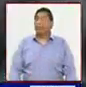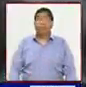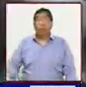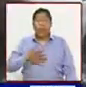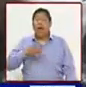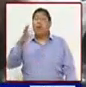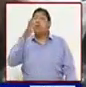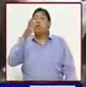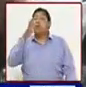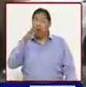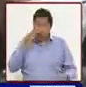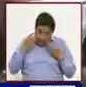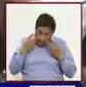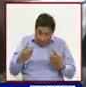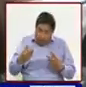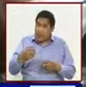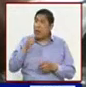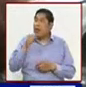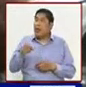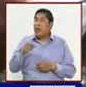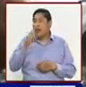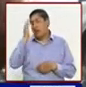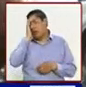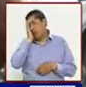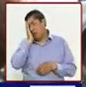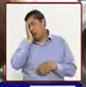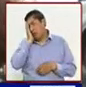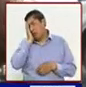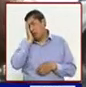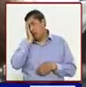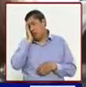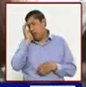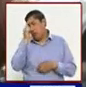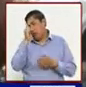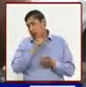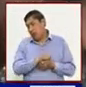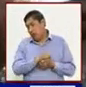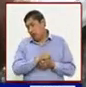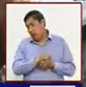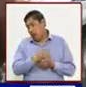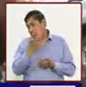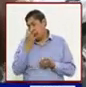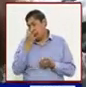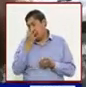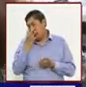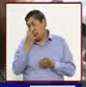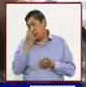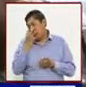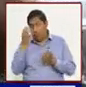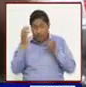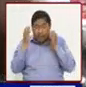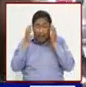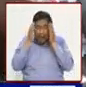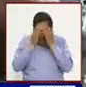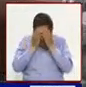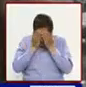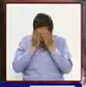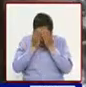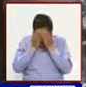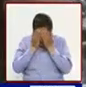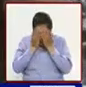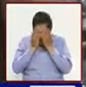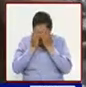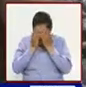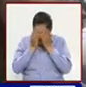Mi mamá había entrado a verla, ella ahorita está dormida, no ha despertado todavía. Y estamos esperando que